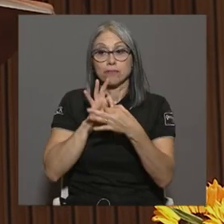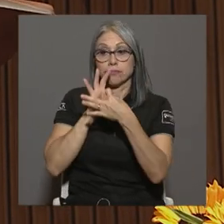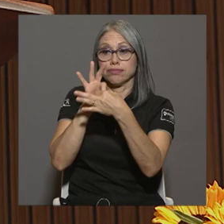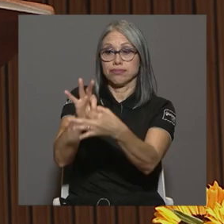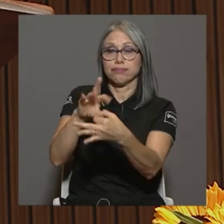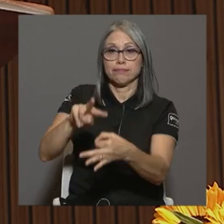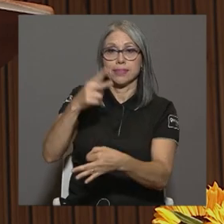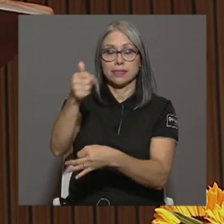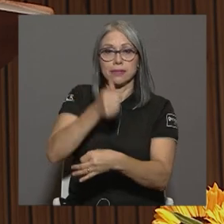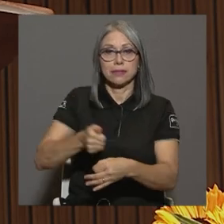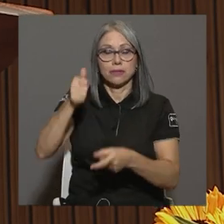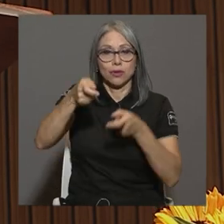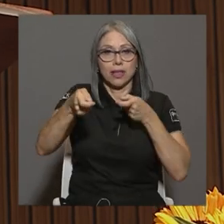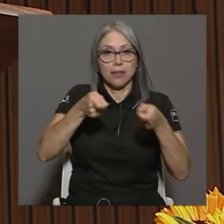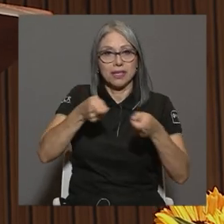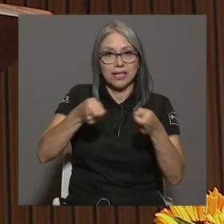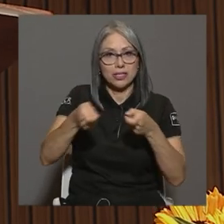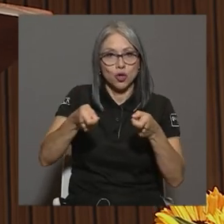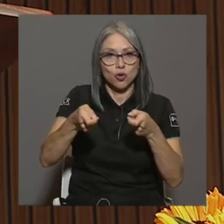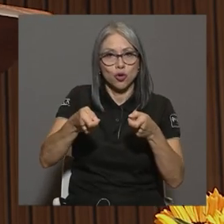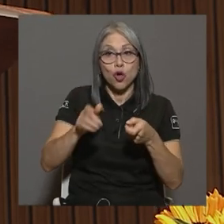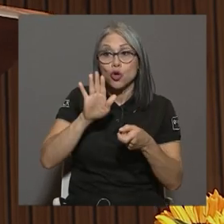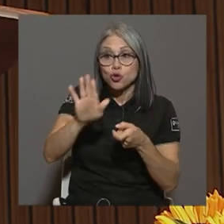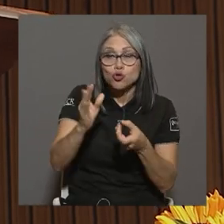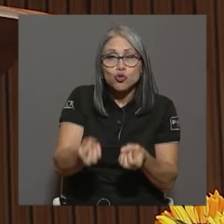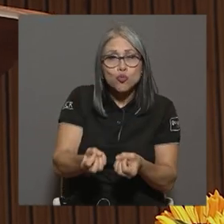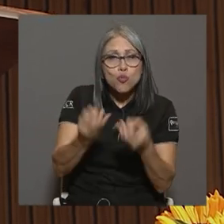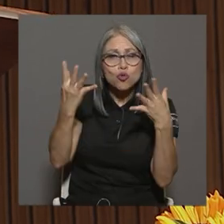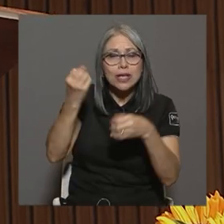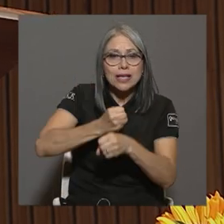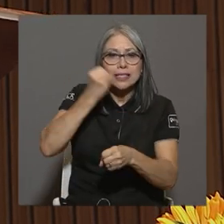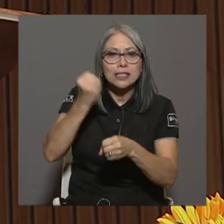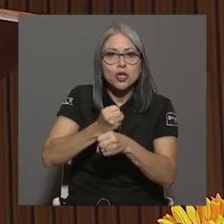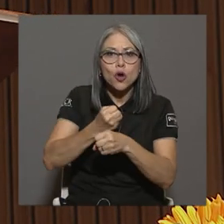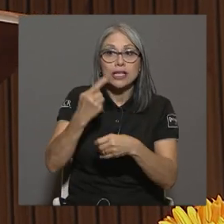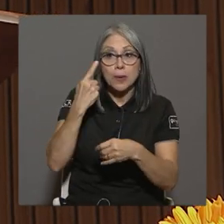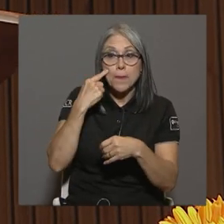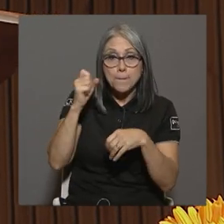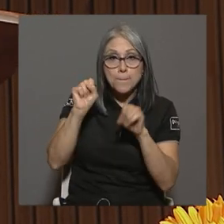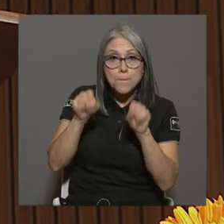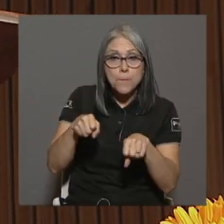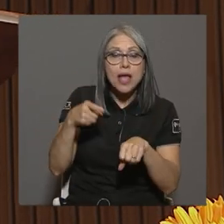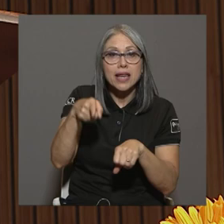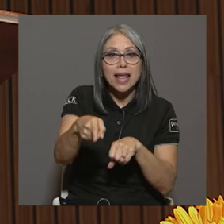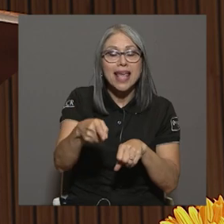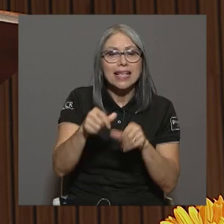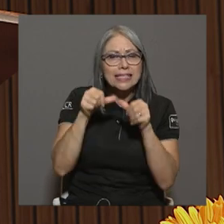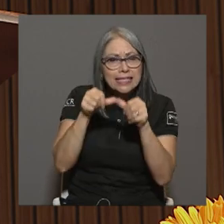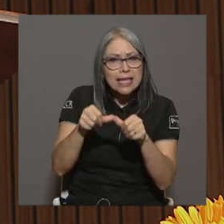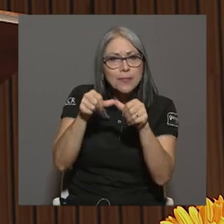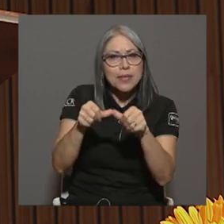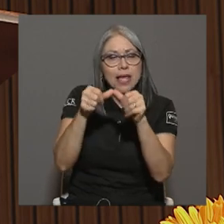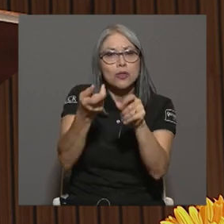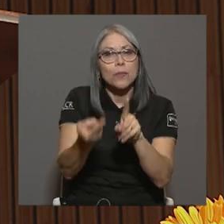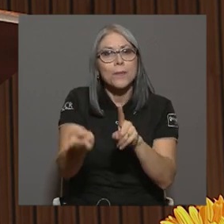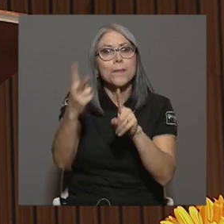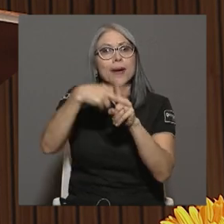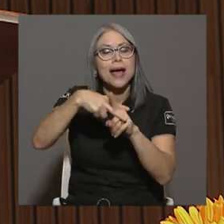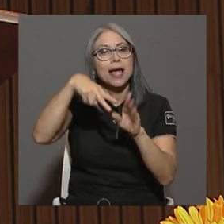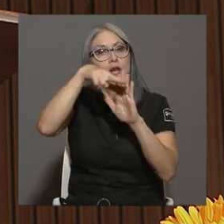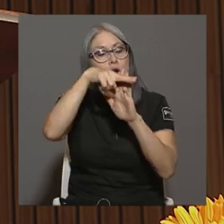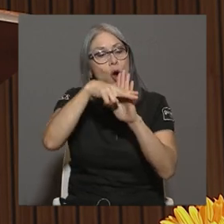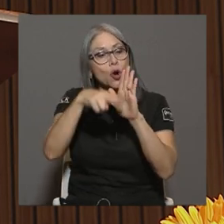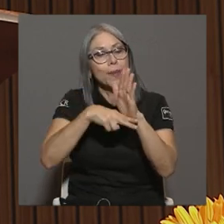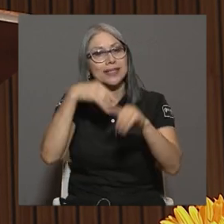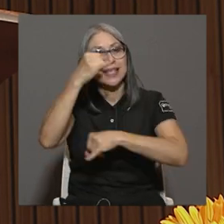Vicerrectoría de Administración, entre sus muchas gestiones destacan el seguimiento a la implementación de las normas